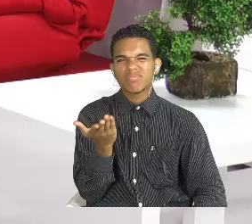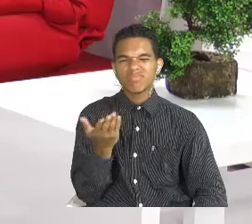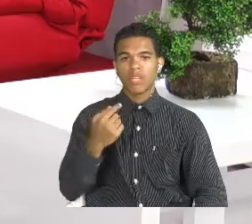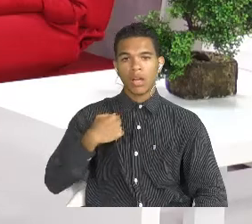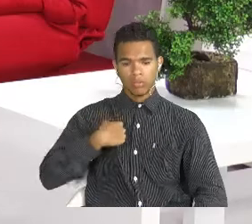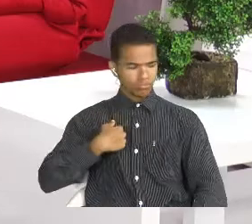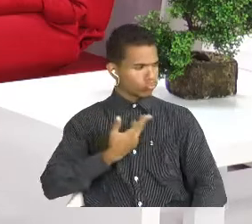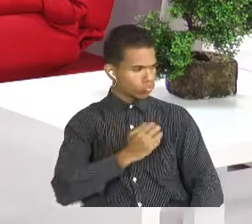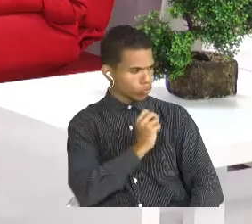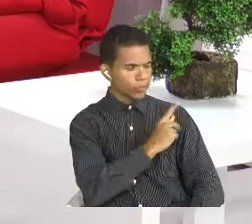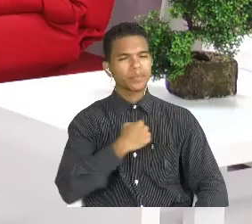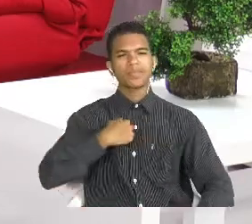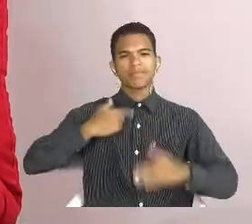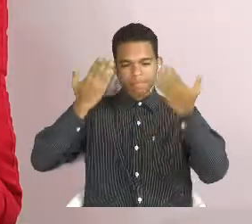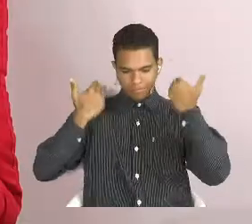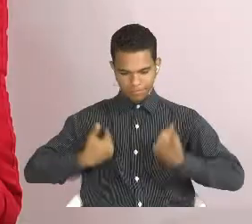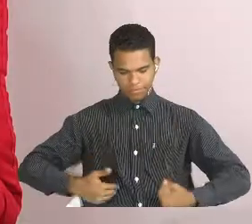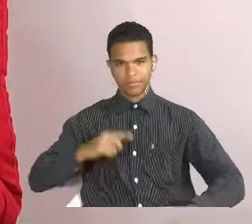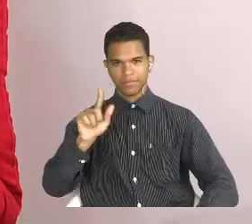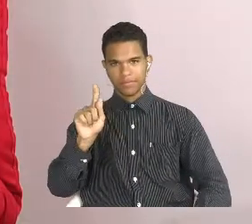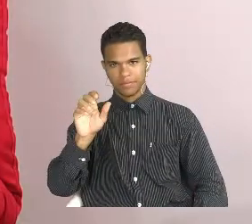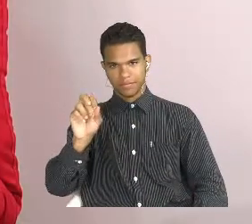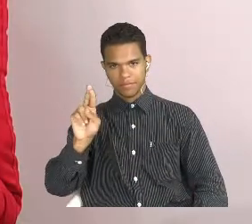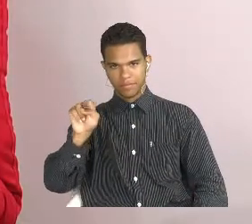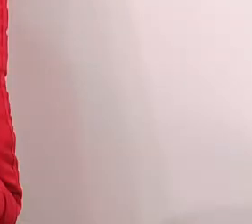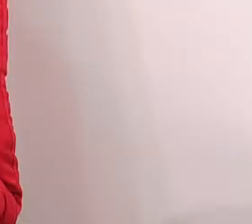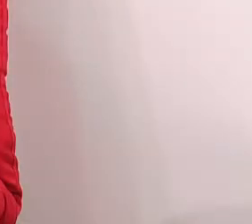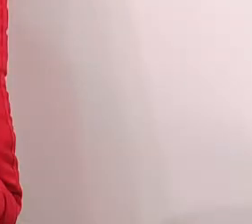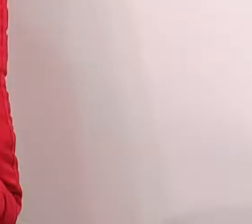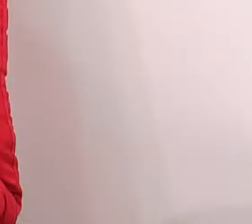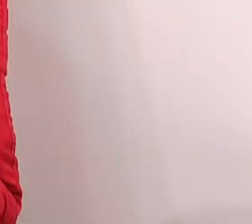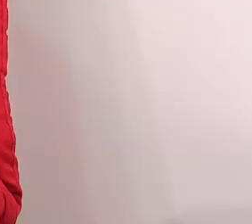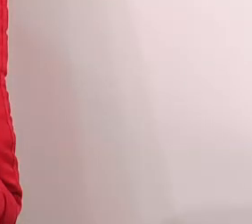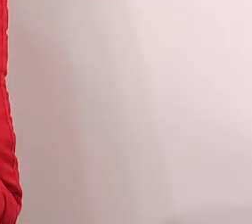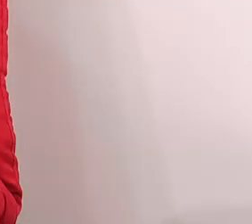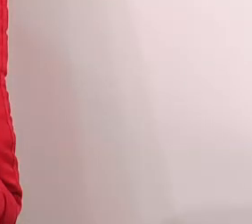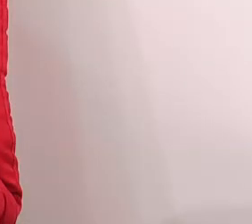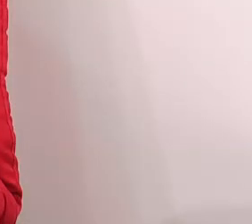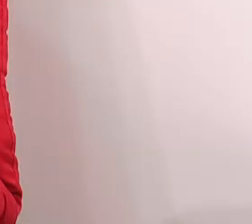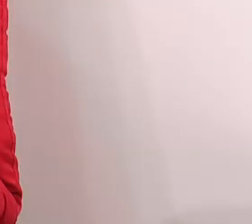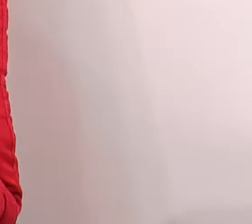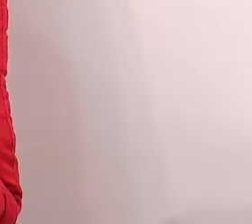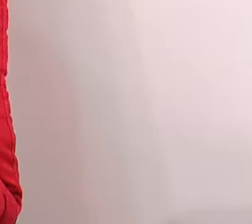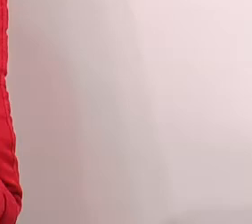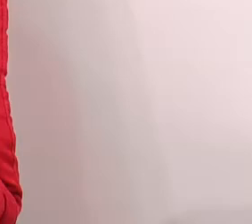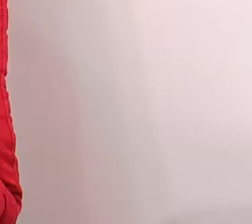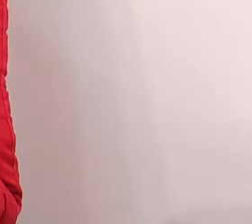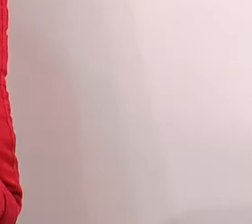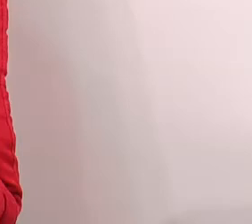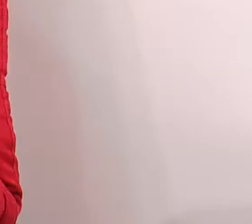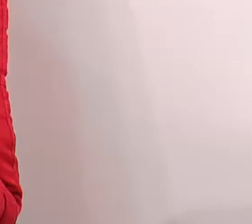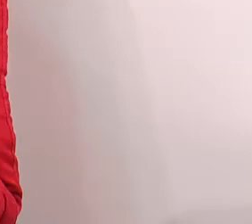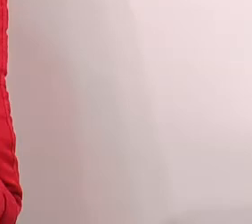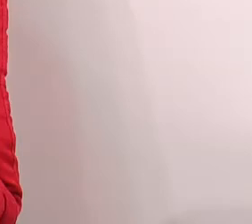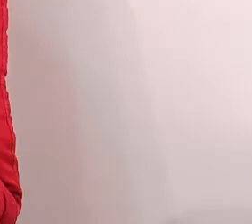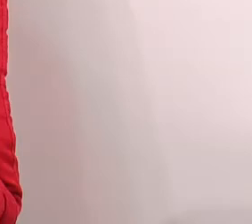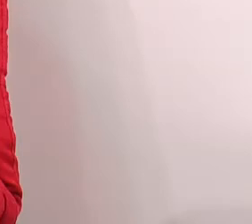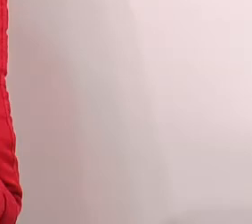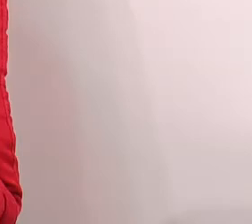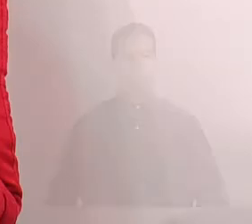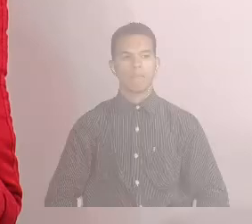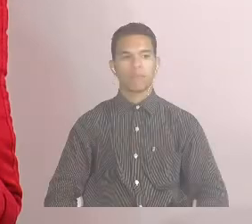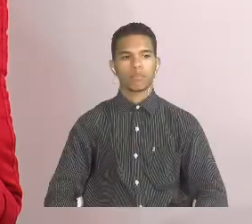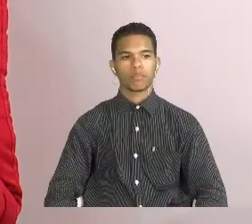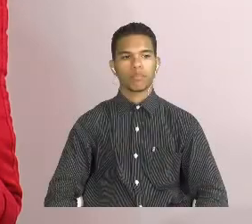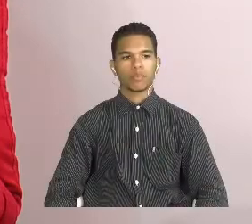Luis Fernando Mujica Reyes, soy médico especializado en oftalmología y con una subespecialidad de segmento anterior.